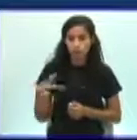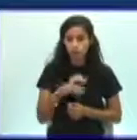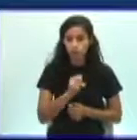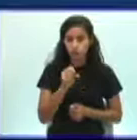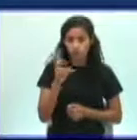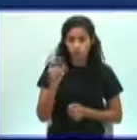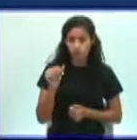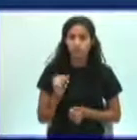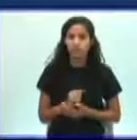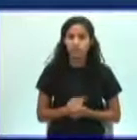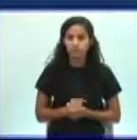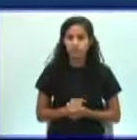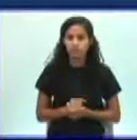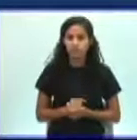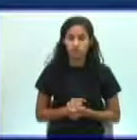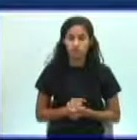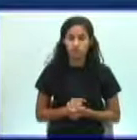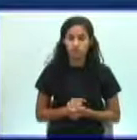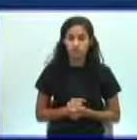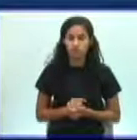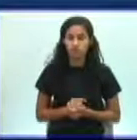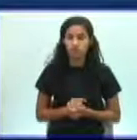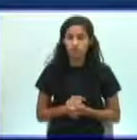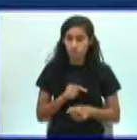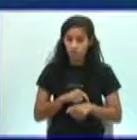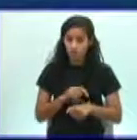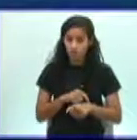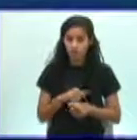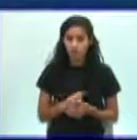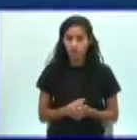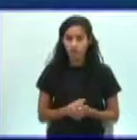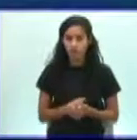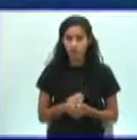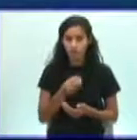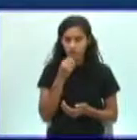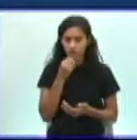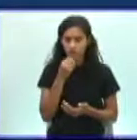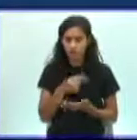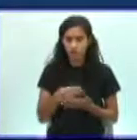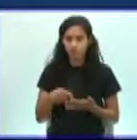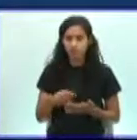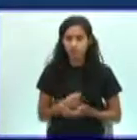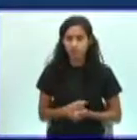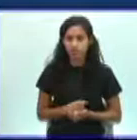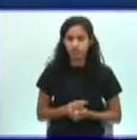los números. Les doy un tiempo para que escriban.